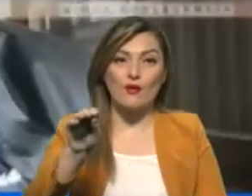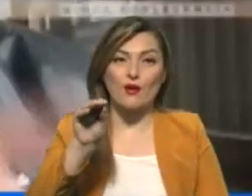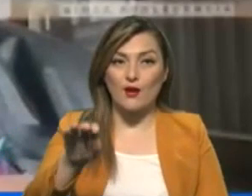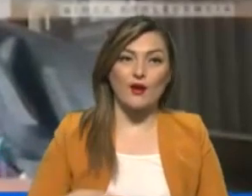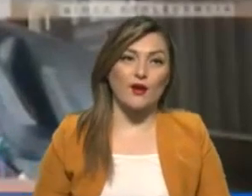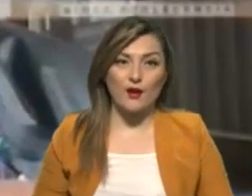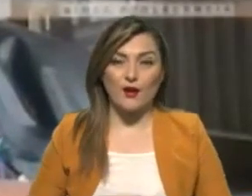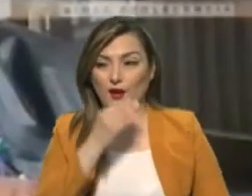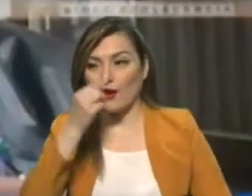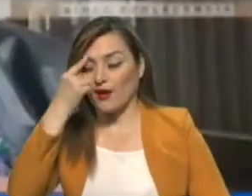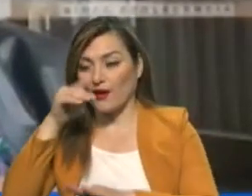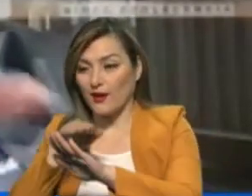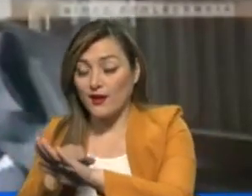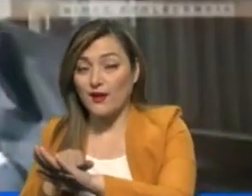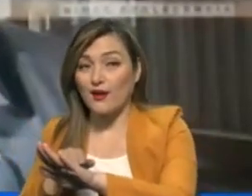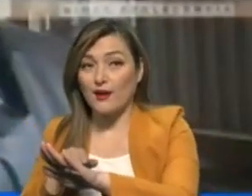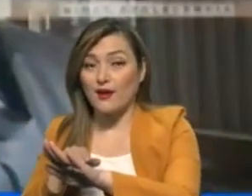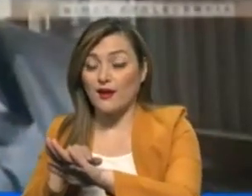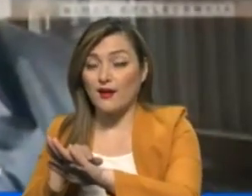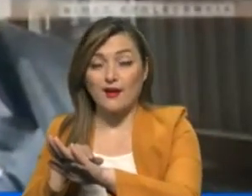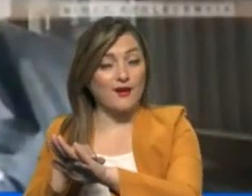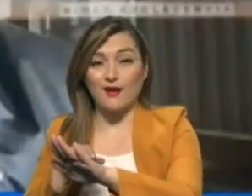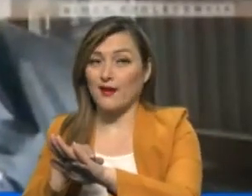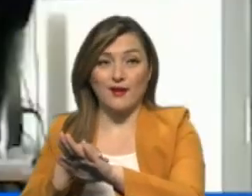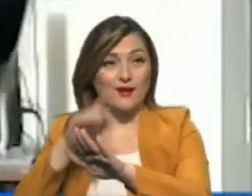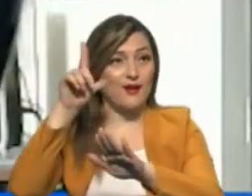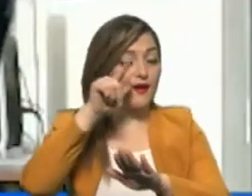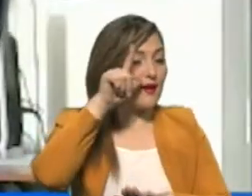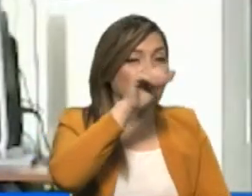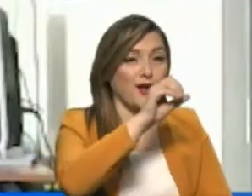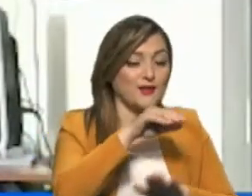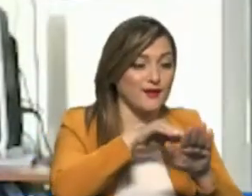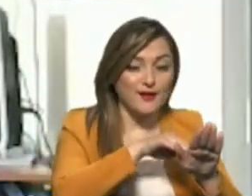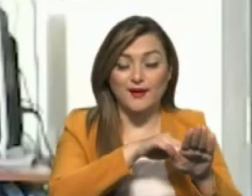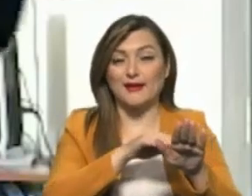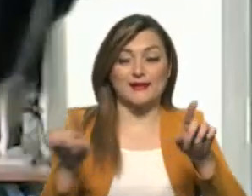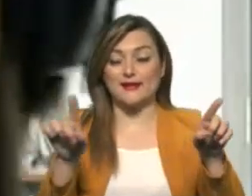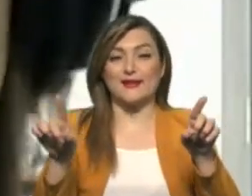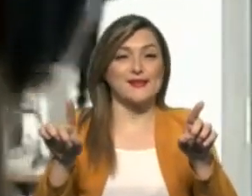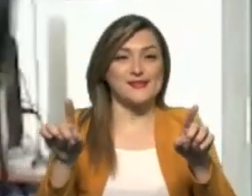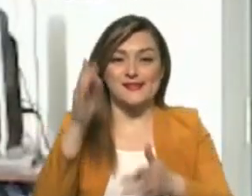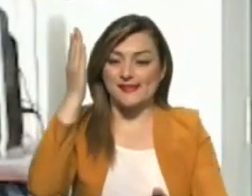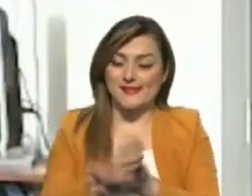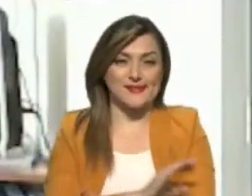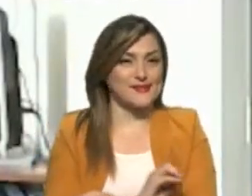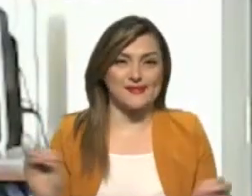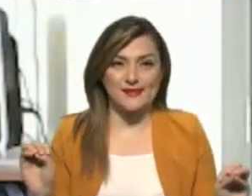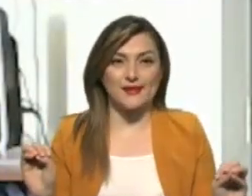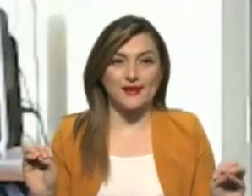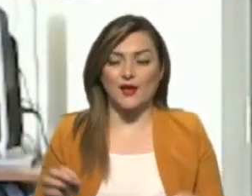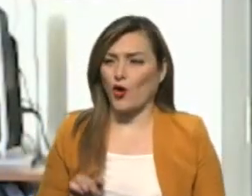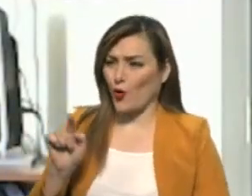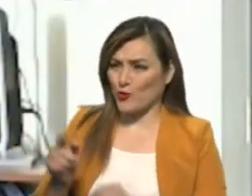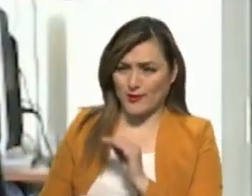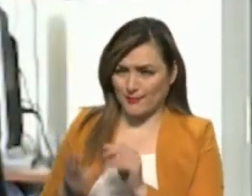Ni con el correísmo, ni con el gobierno de Lazo. Usted dice, si ellos llegan a un acuerdo, yo me voy. ¿Usted se iría del movimiento